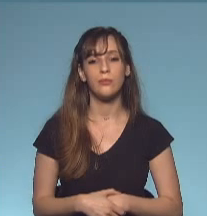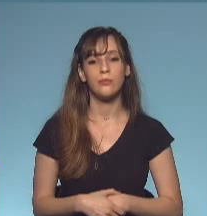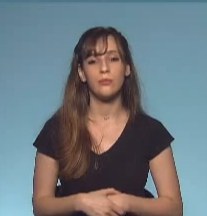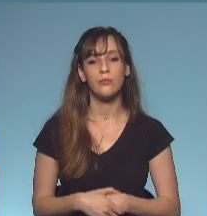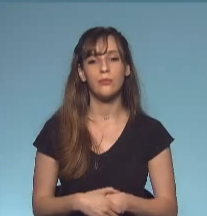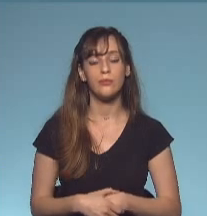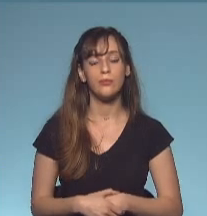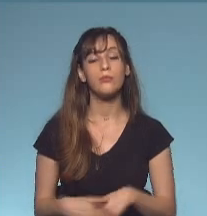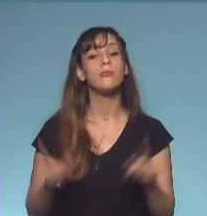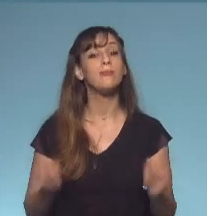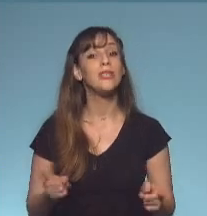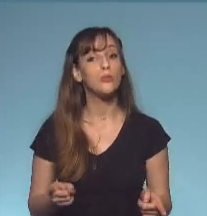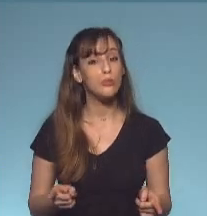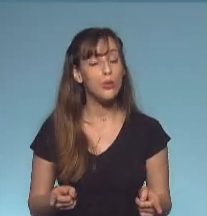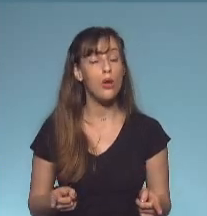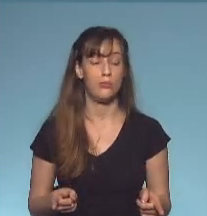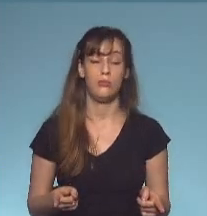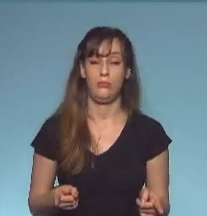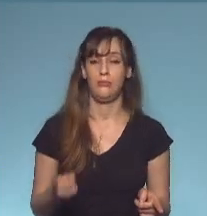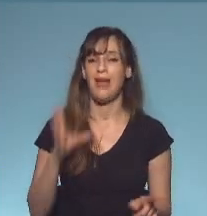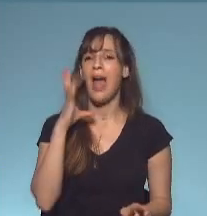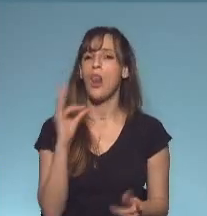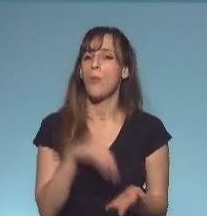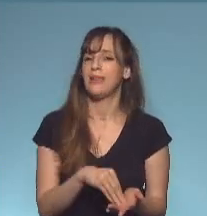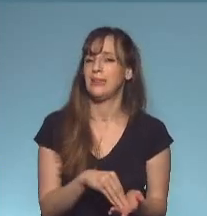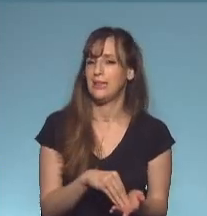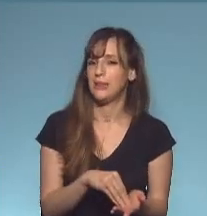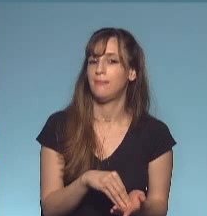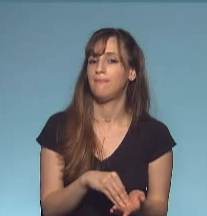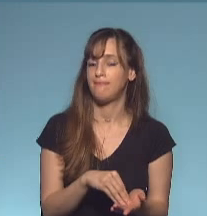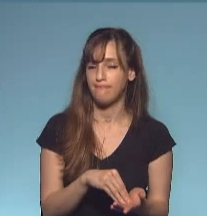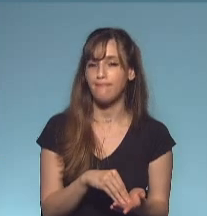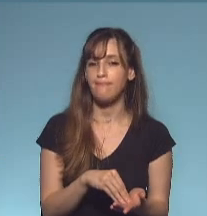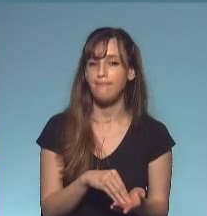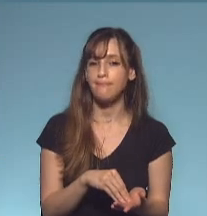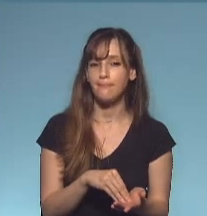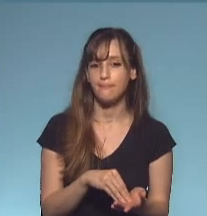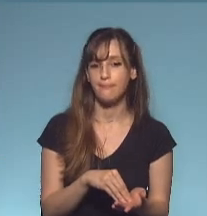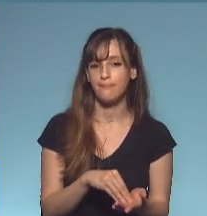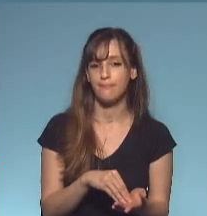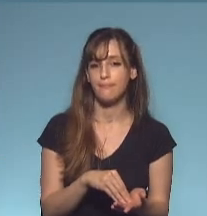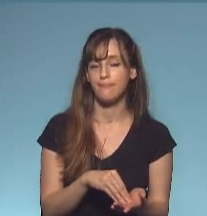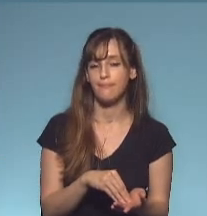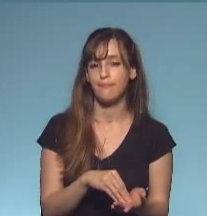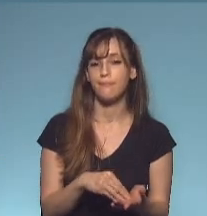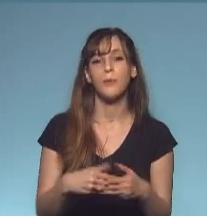A esto tengo para agregar que vamos